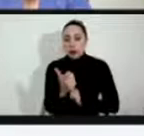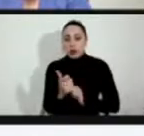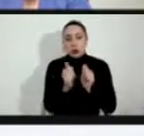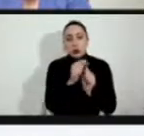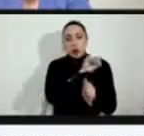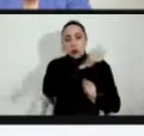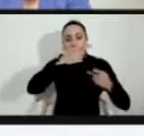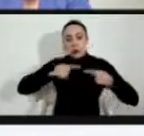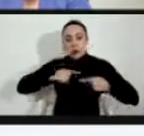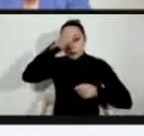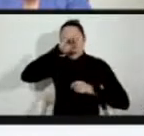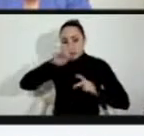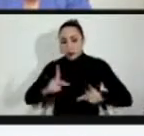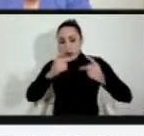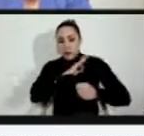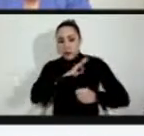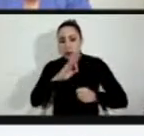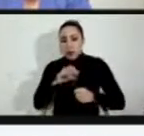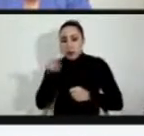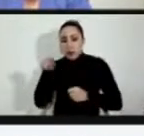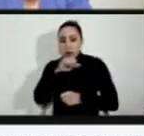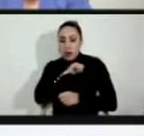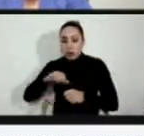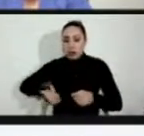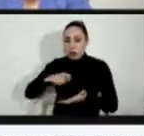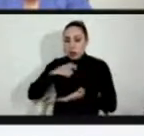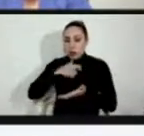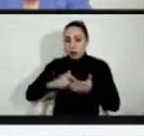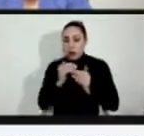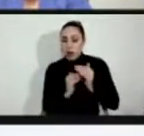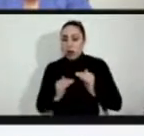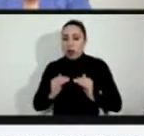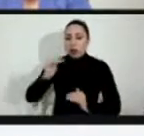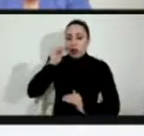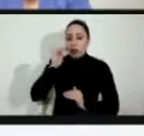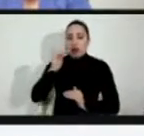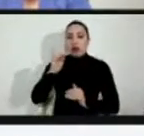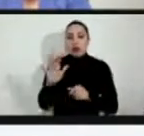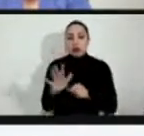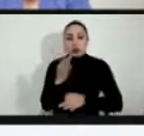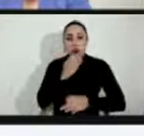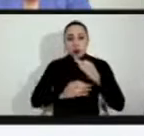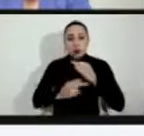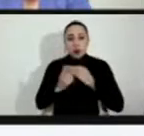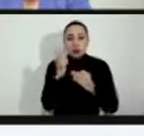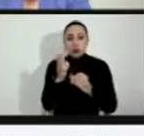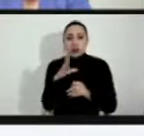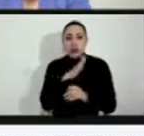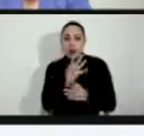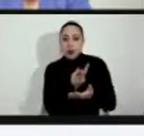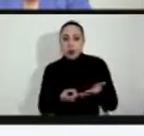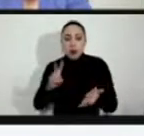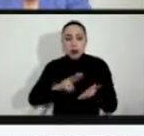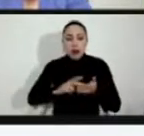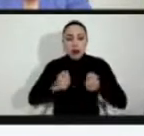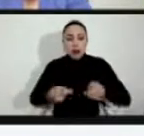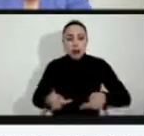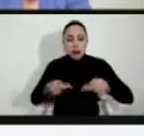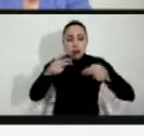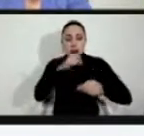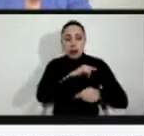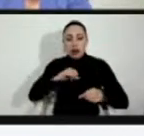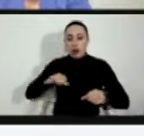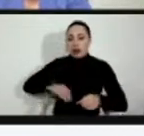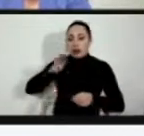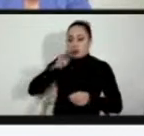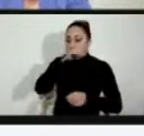algunos ejemplos de los vehículos adquiridos a sobreprecio con proporciones similares por parte de la Alcaldía Benito Juárez. Los servidores